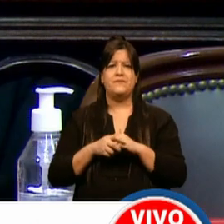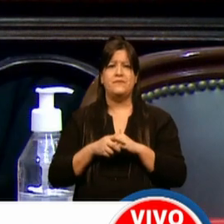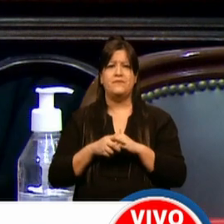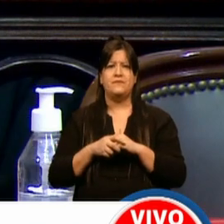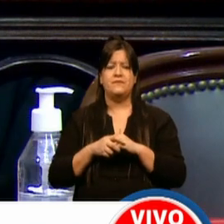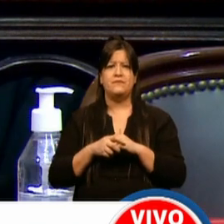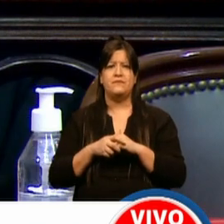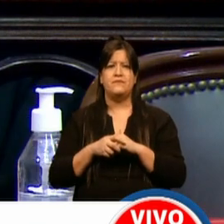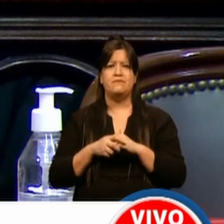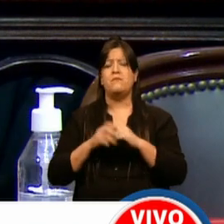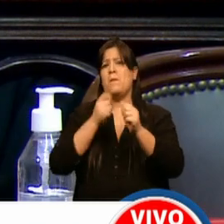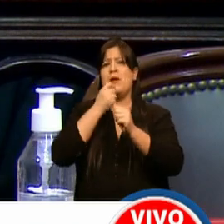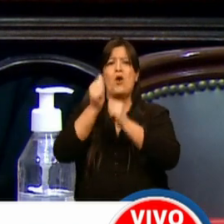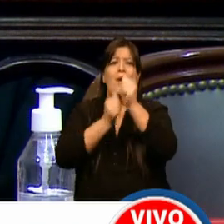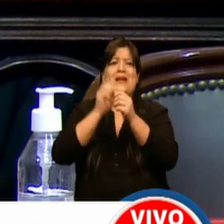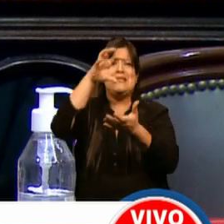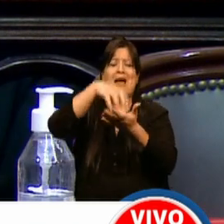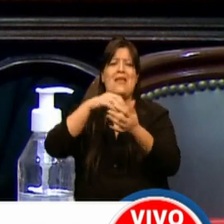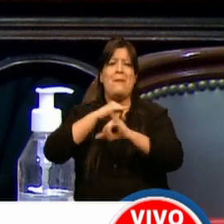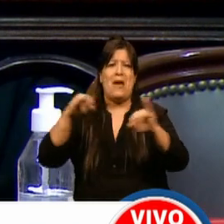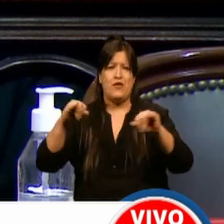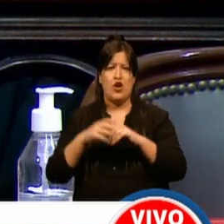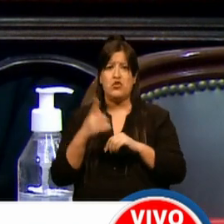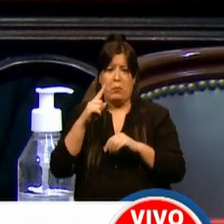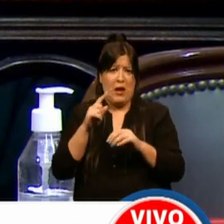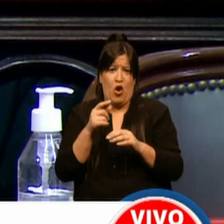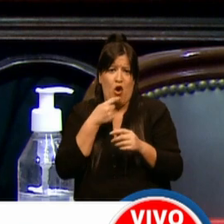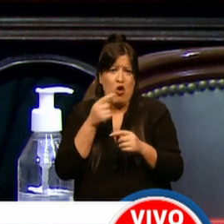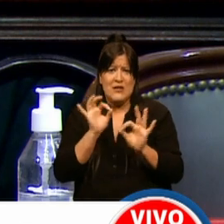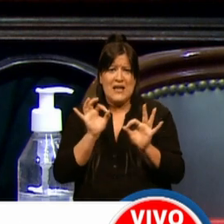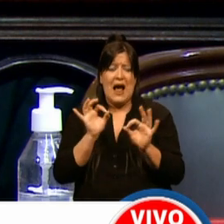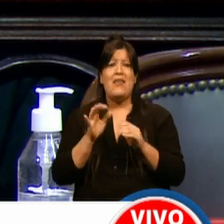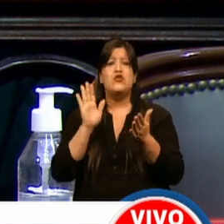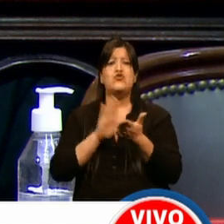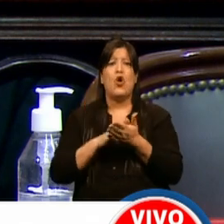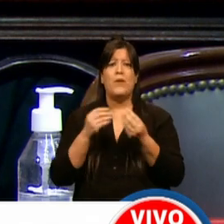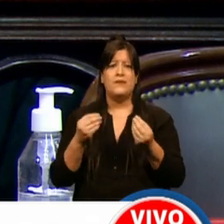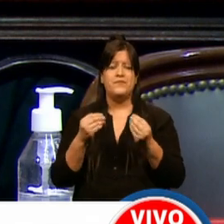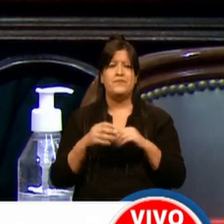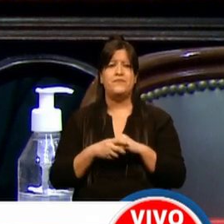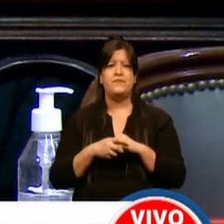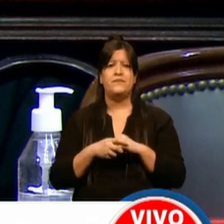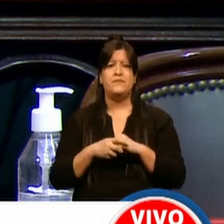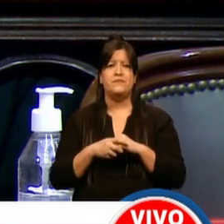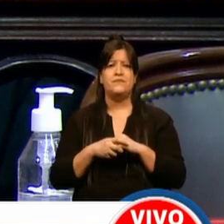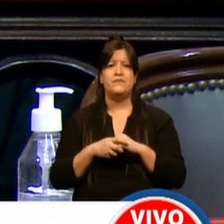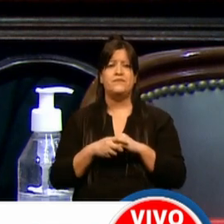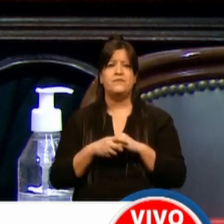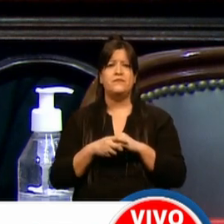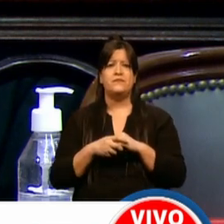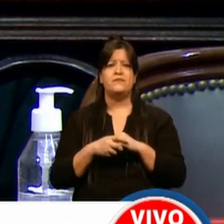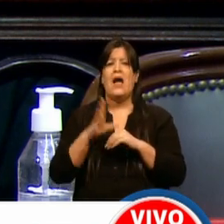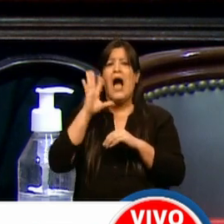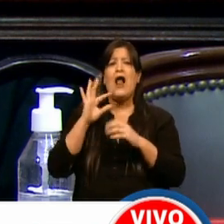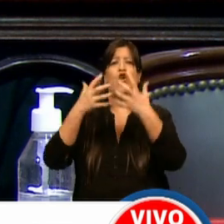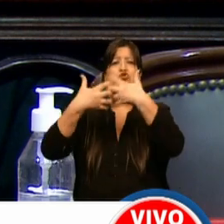y una empresa de medios de comunicación pero a ningún lado dice que deberíamos tener algún cupo o algún